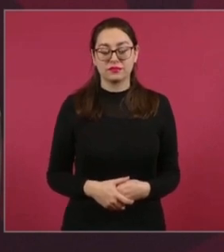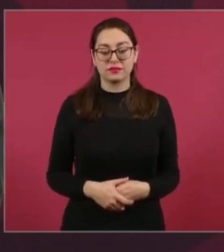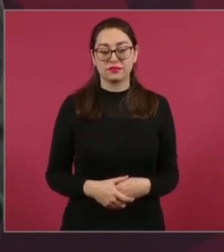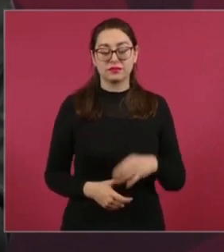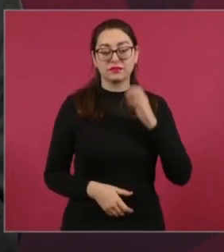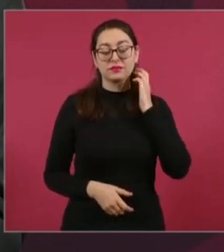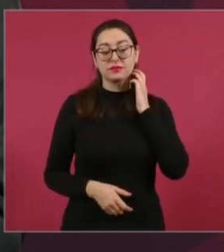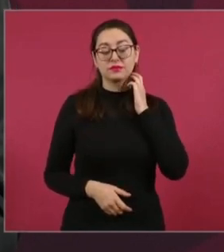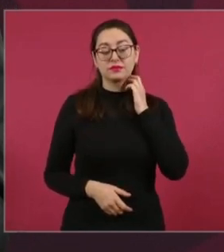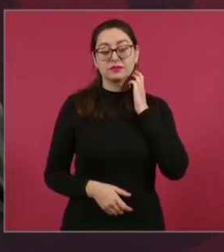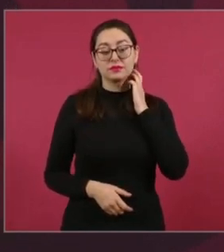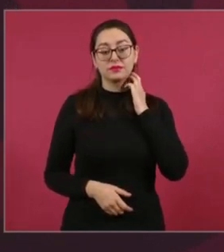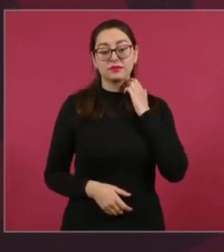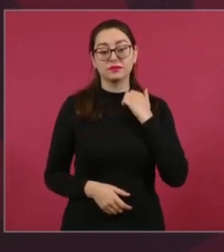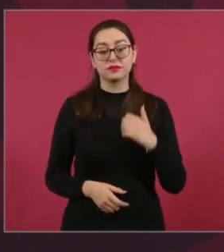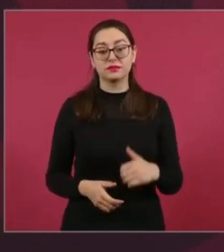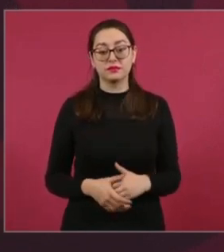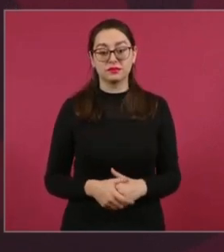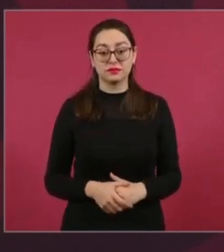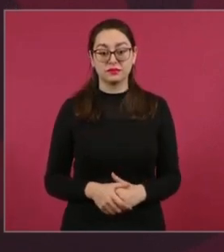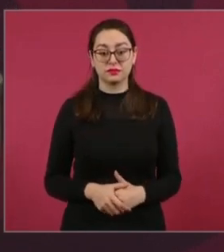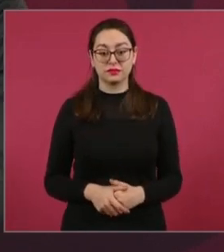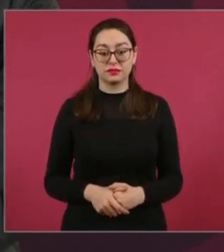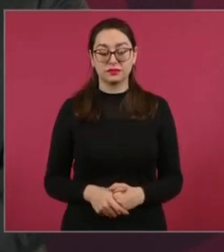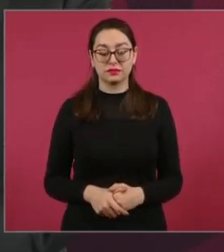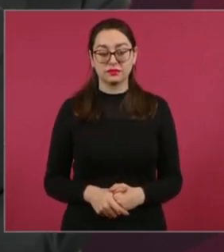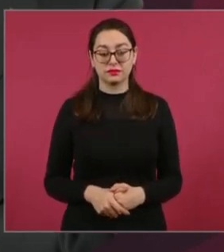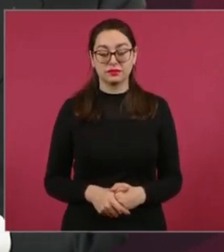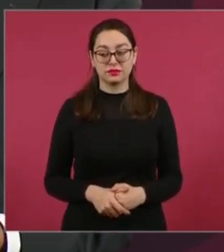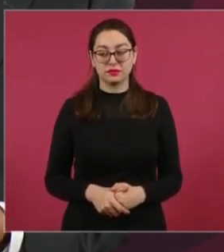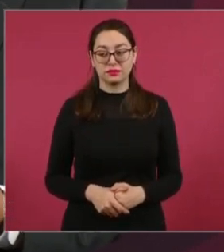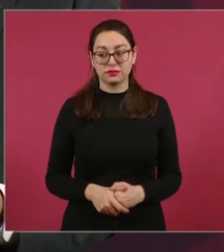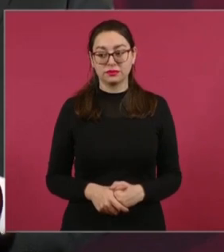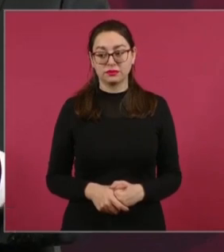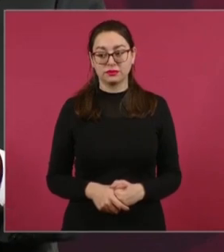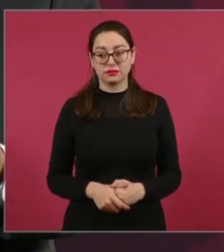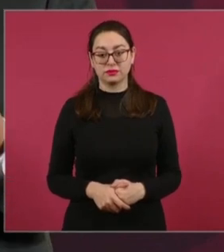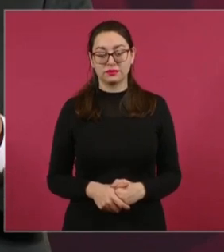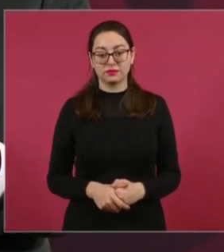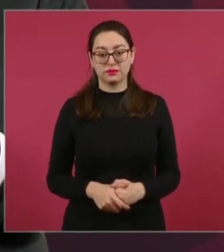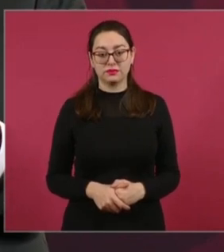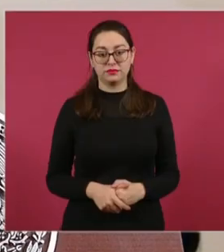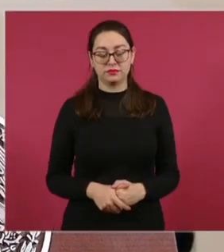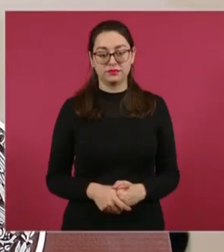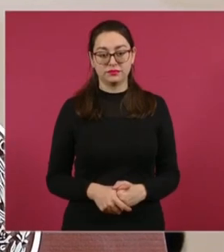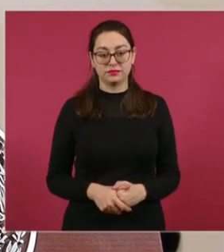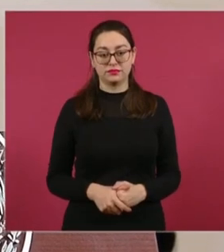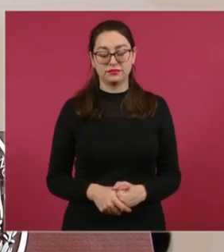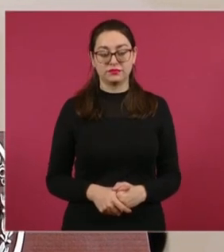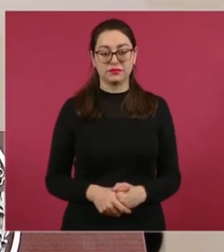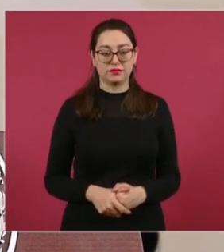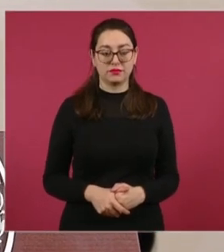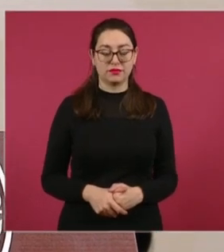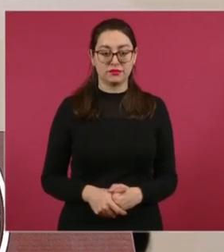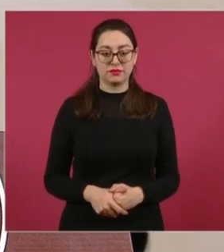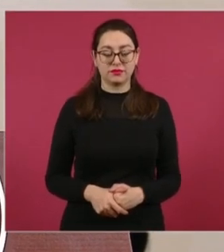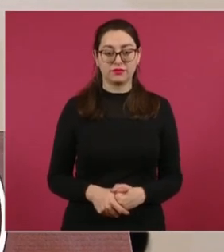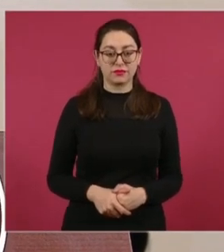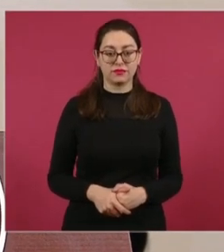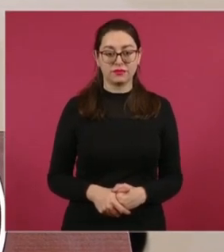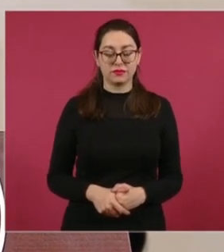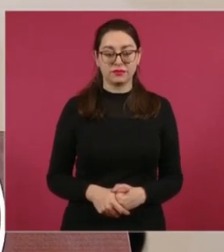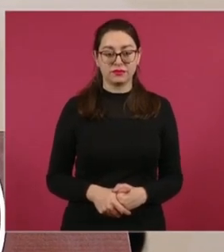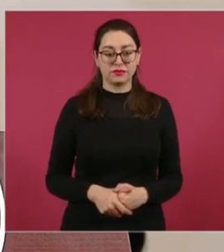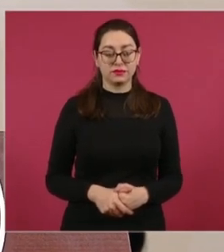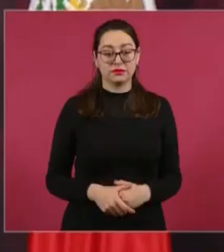Yo me entero cuando, bueno, ni la carta les decía